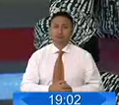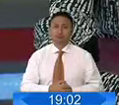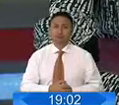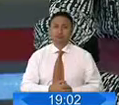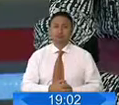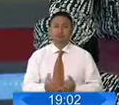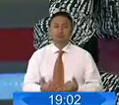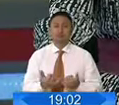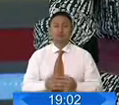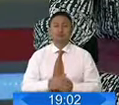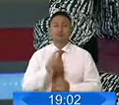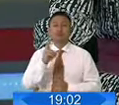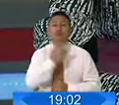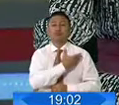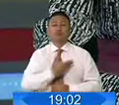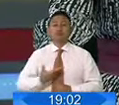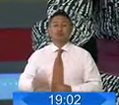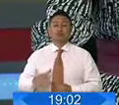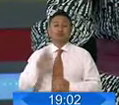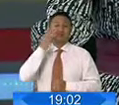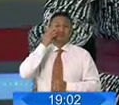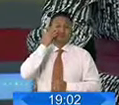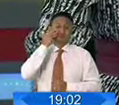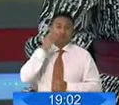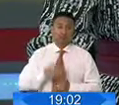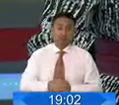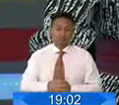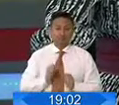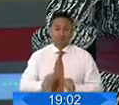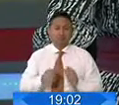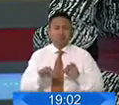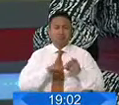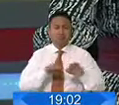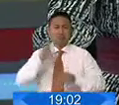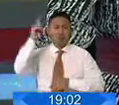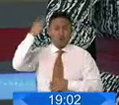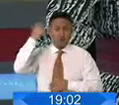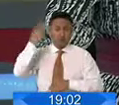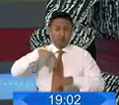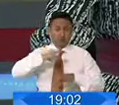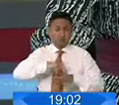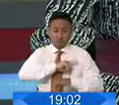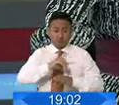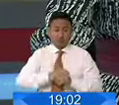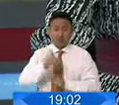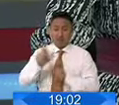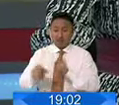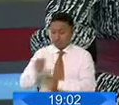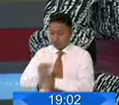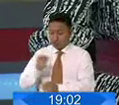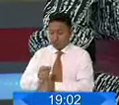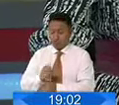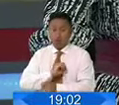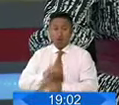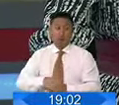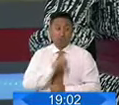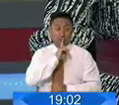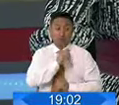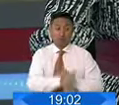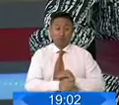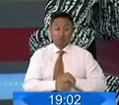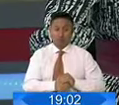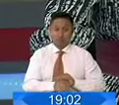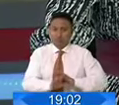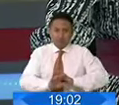Por su parte, la vicepresidenta de la República, María Alejandra Vicuña, señaló que el gobierno nacional no persigue a nadie ni tampoco